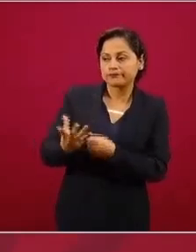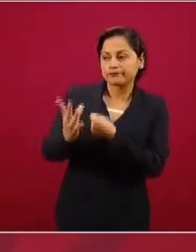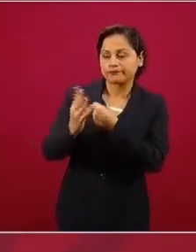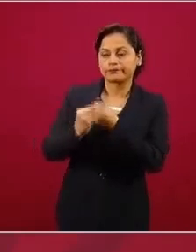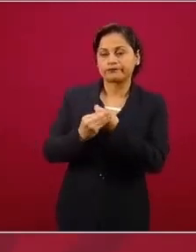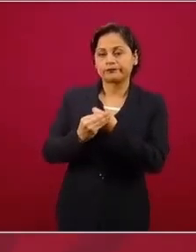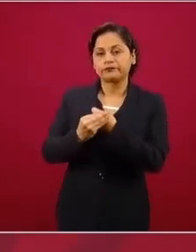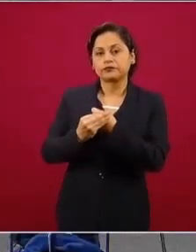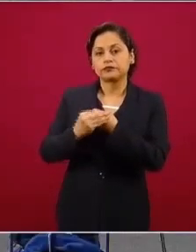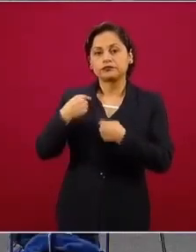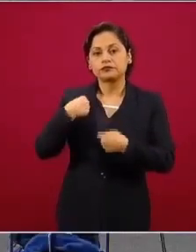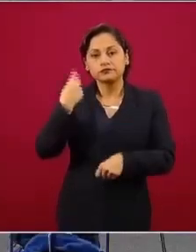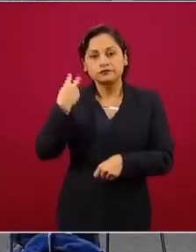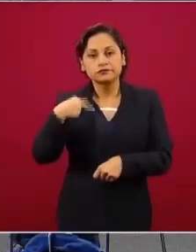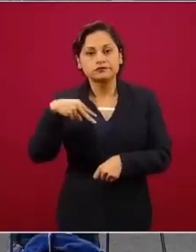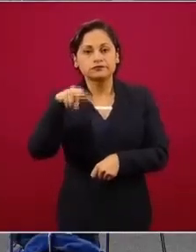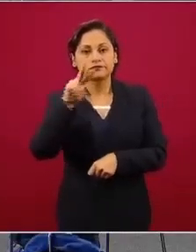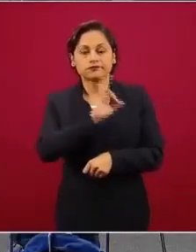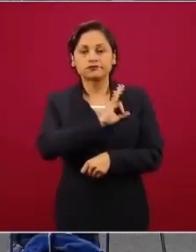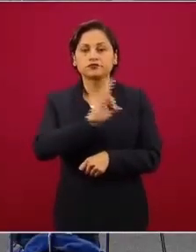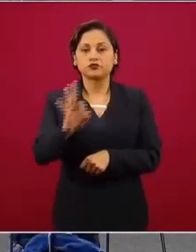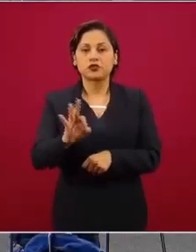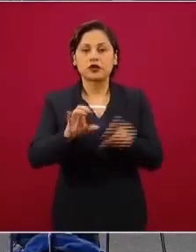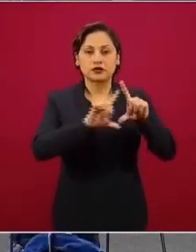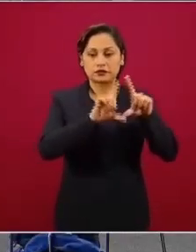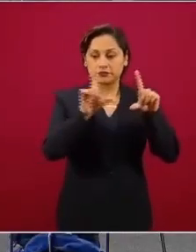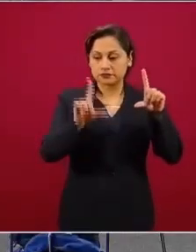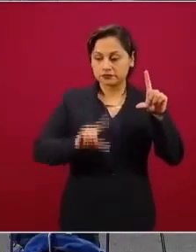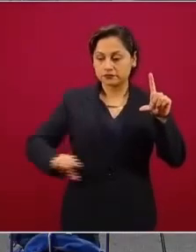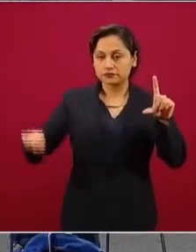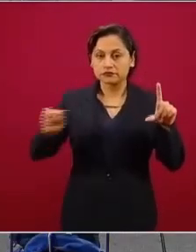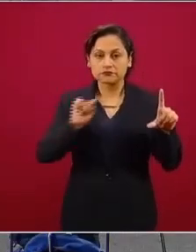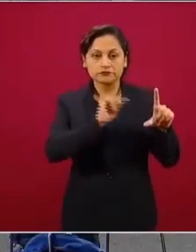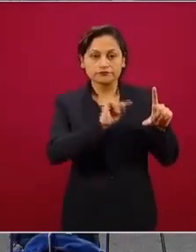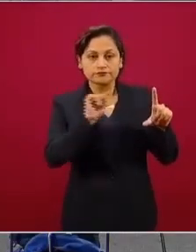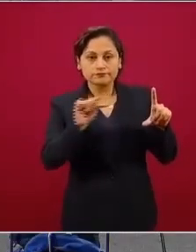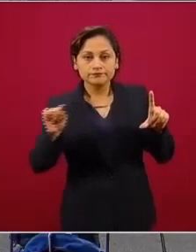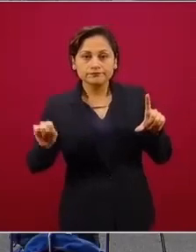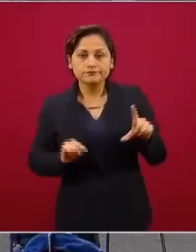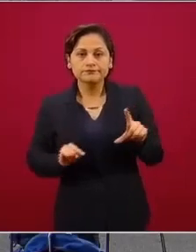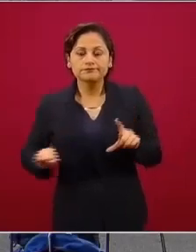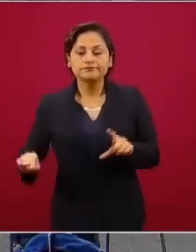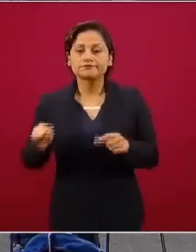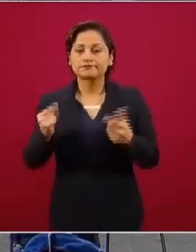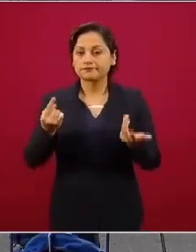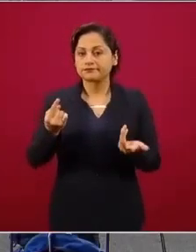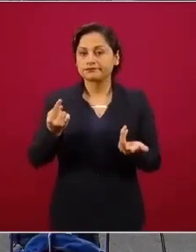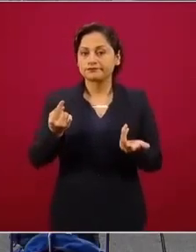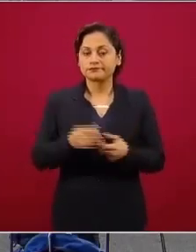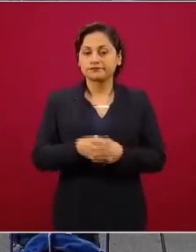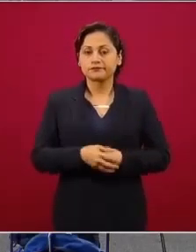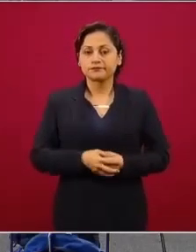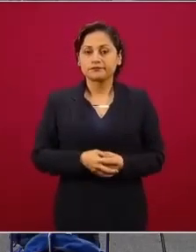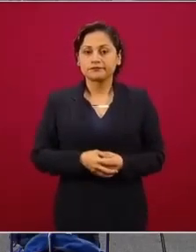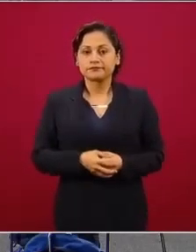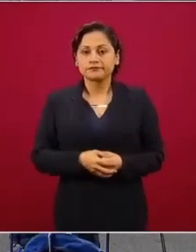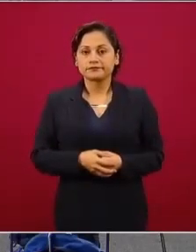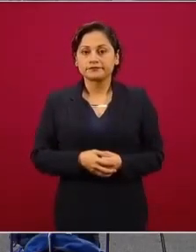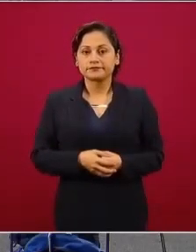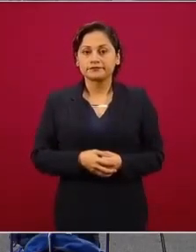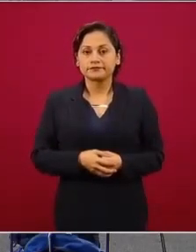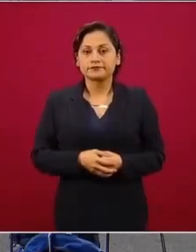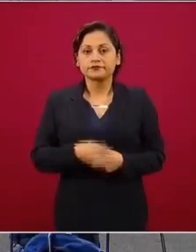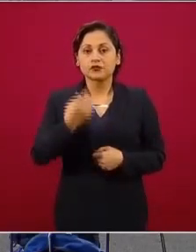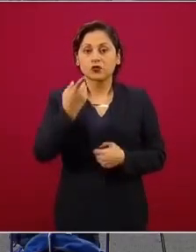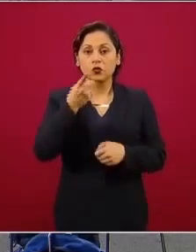una gira por el país que no sea sólo por un